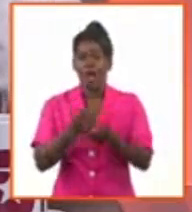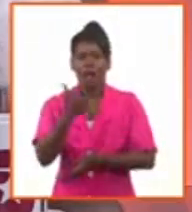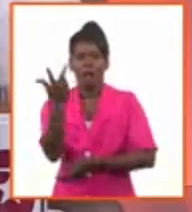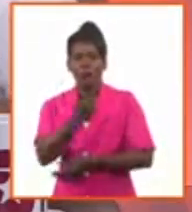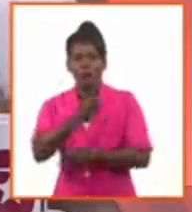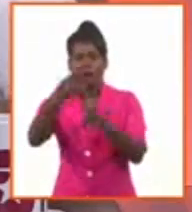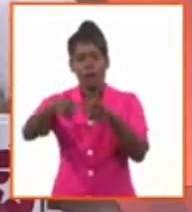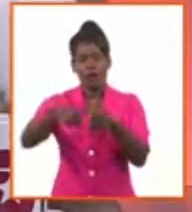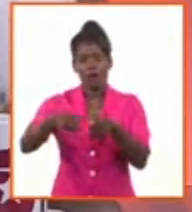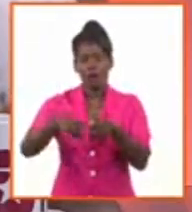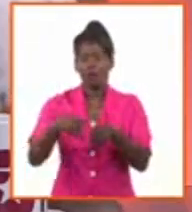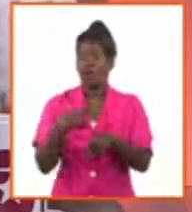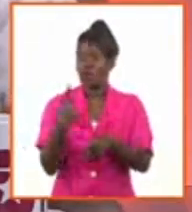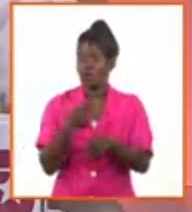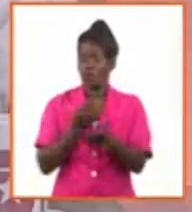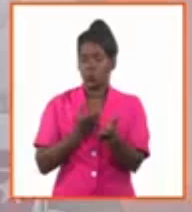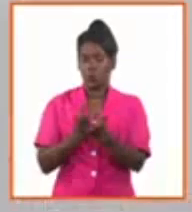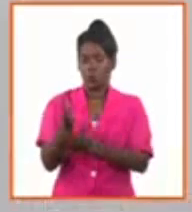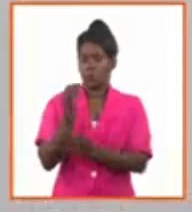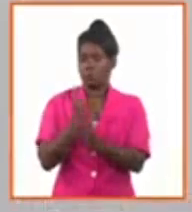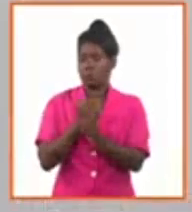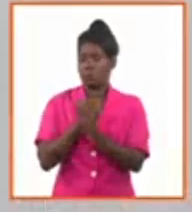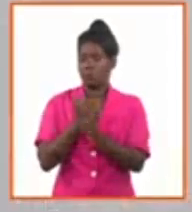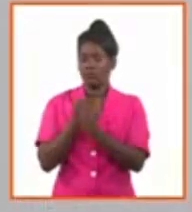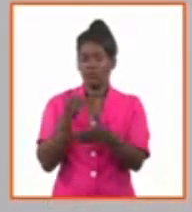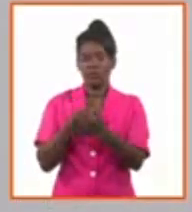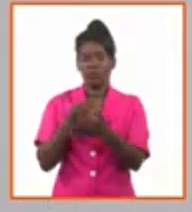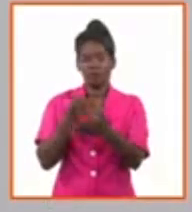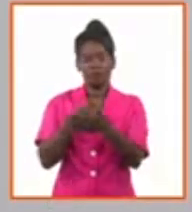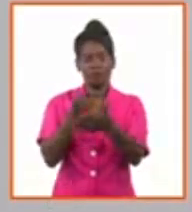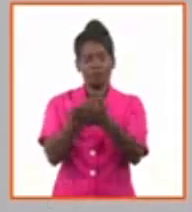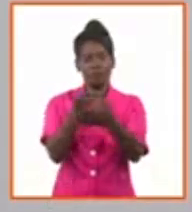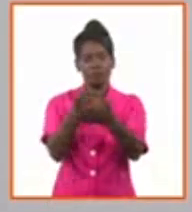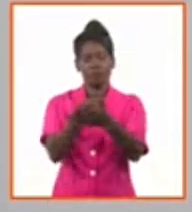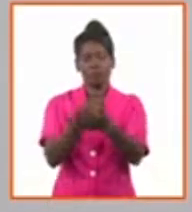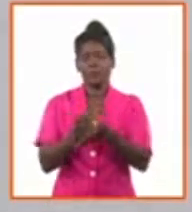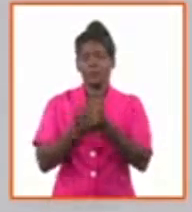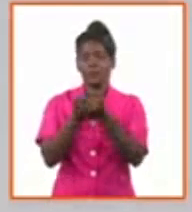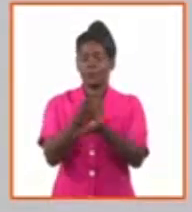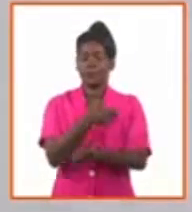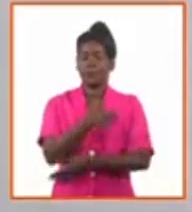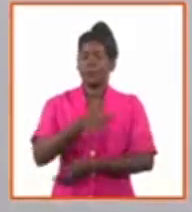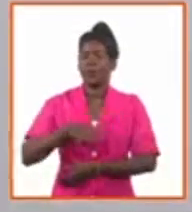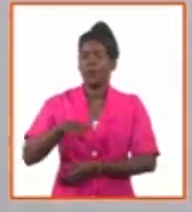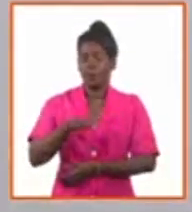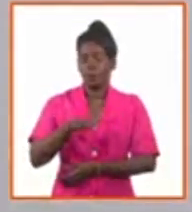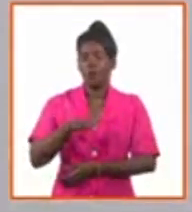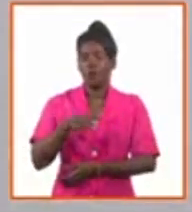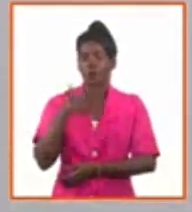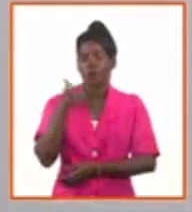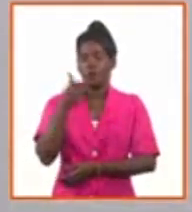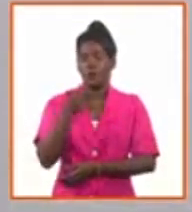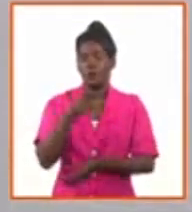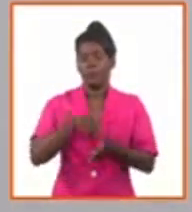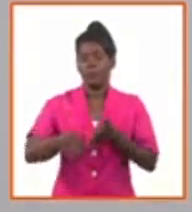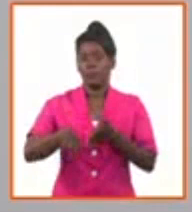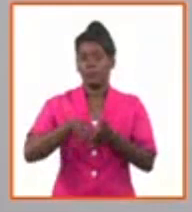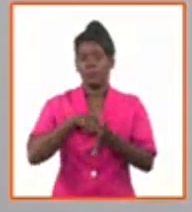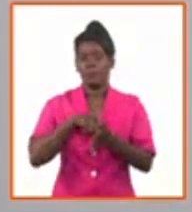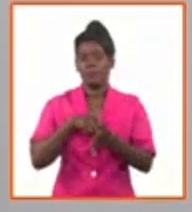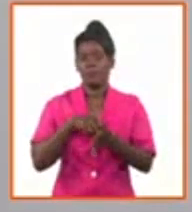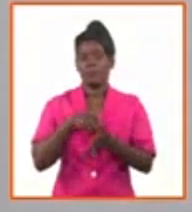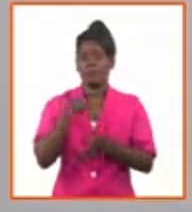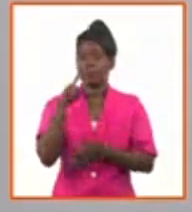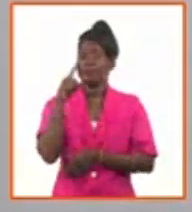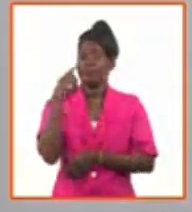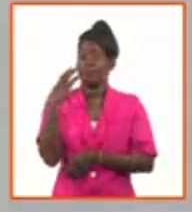uno a través de nuestras estructuras alternativas en cada una de las comunidades donde se pudo organizar el trabajo.